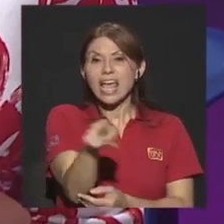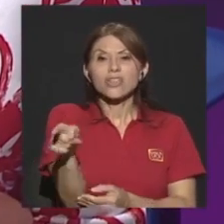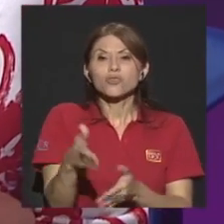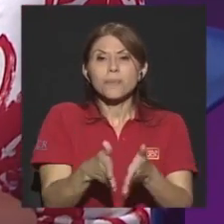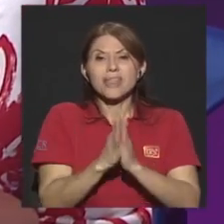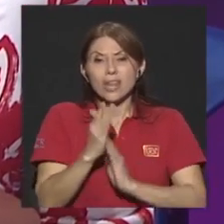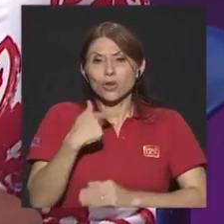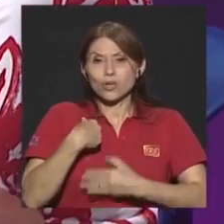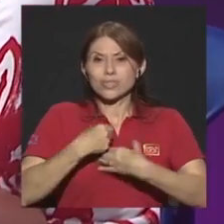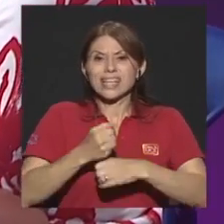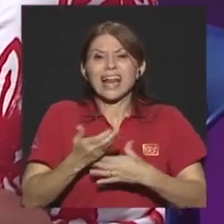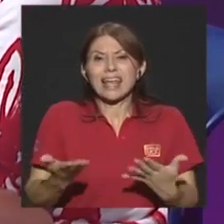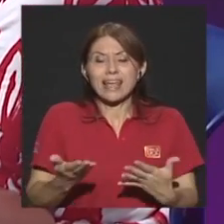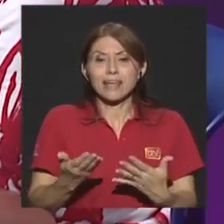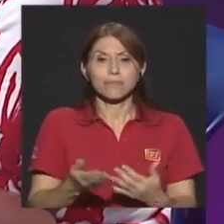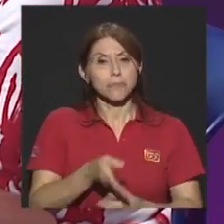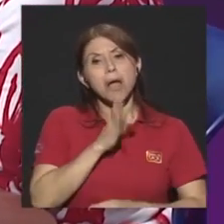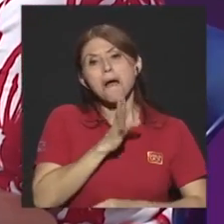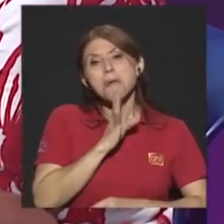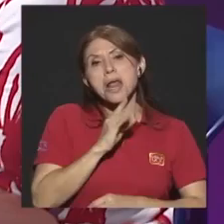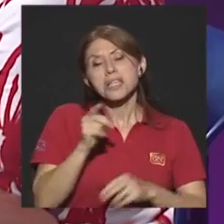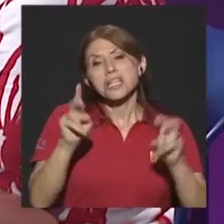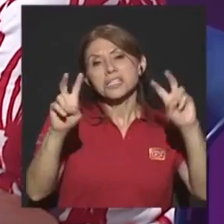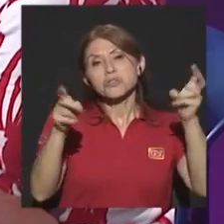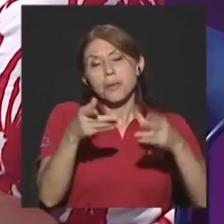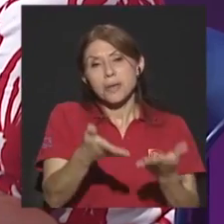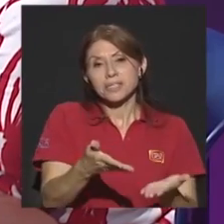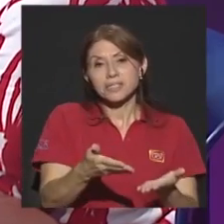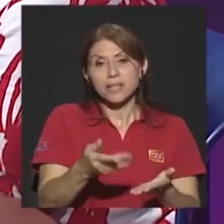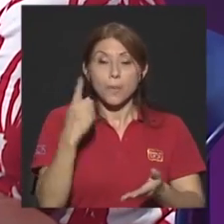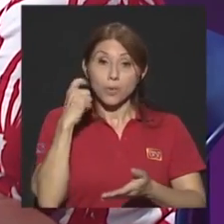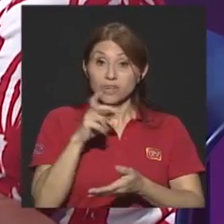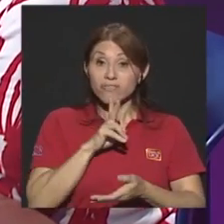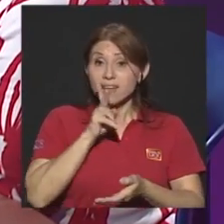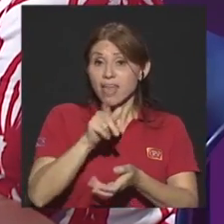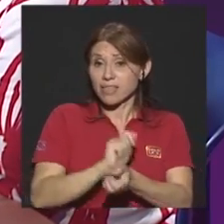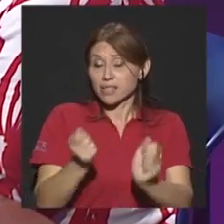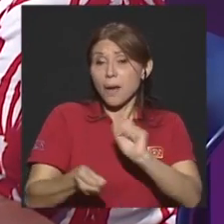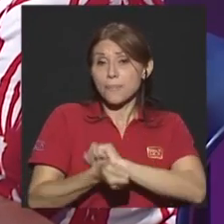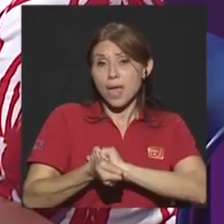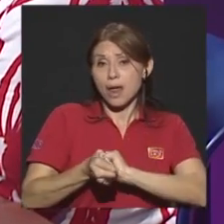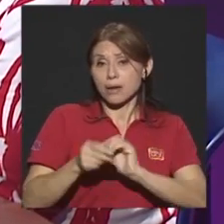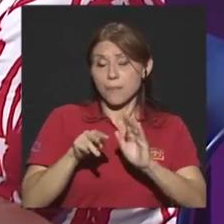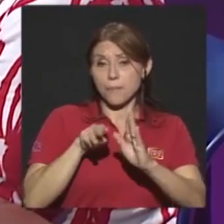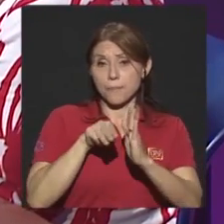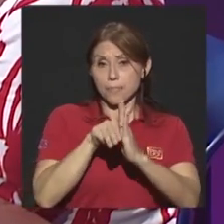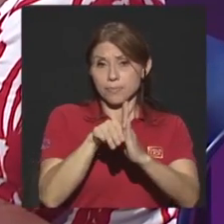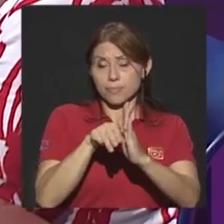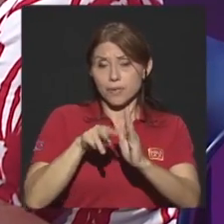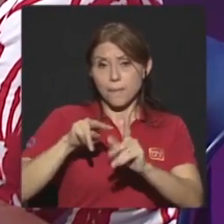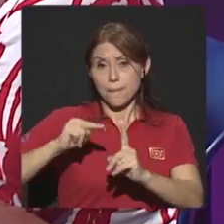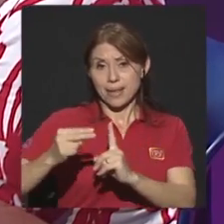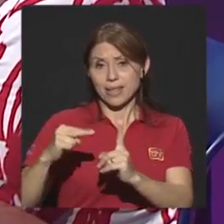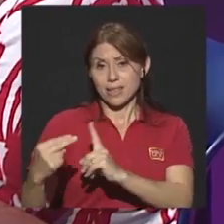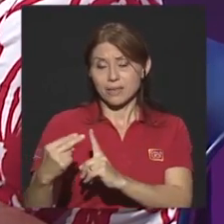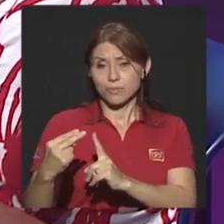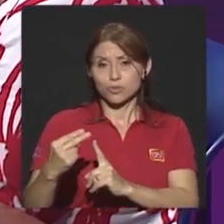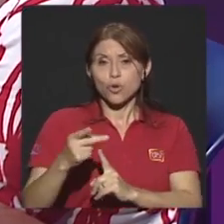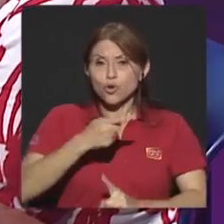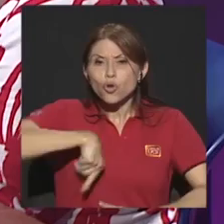hablar de este tipo de temas, porque en realidad es cambiar paradigmas, es cambiar formas de cómo hemos sido socializados y